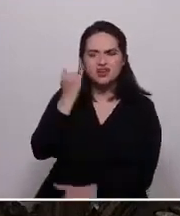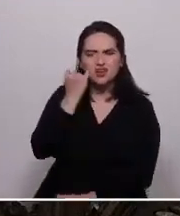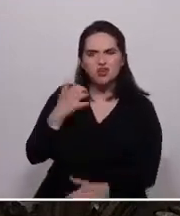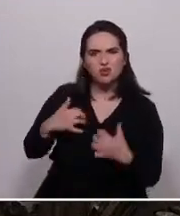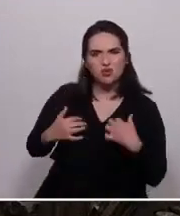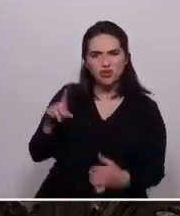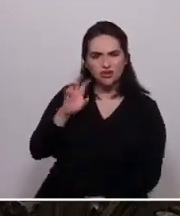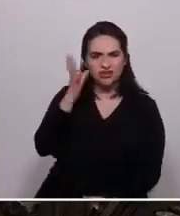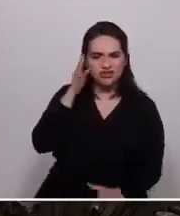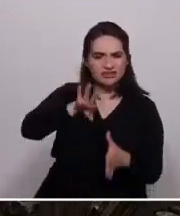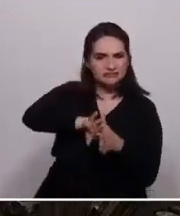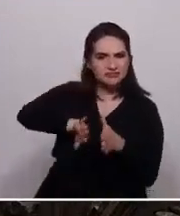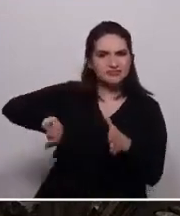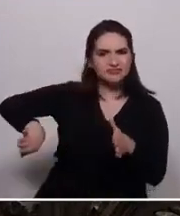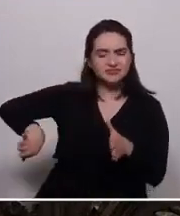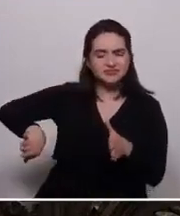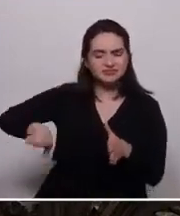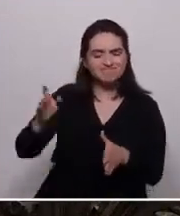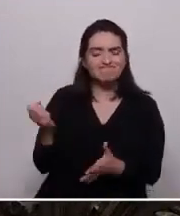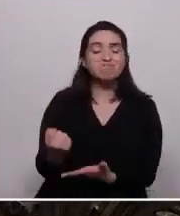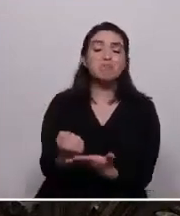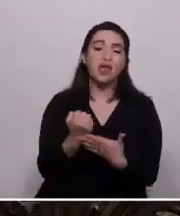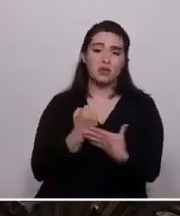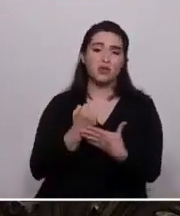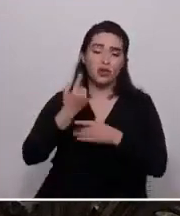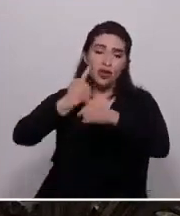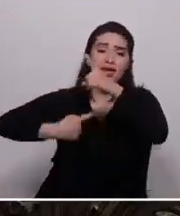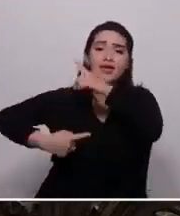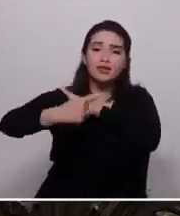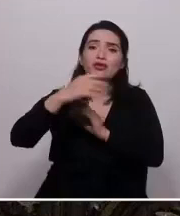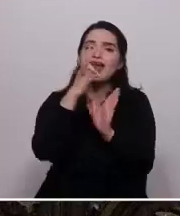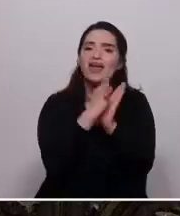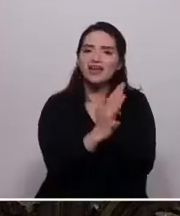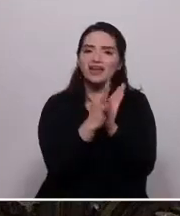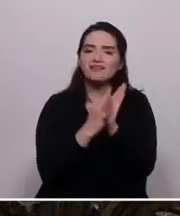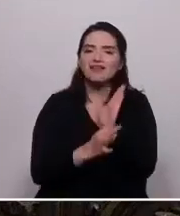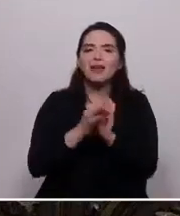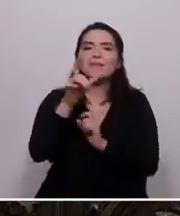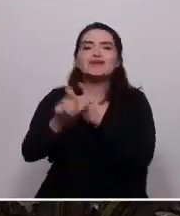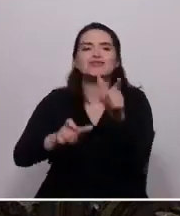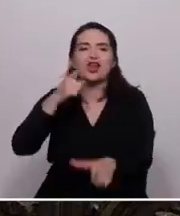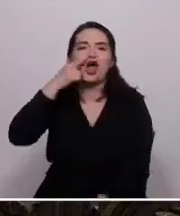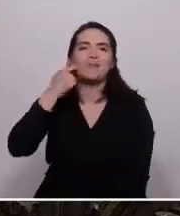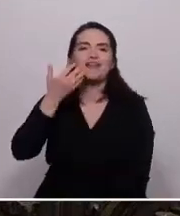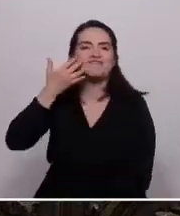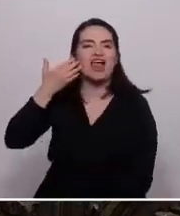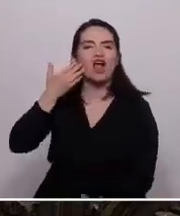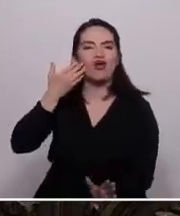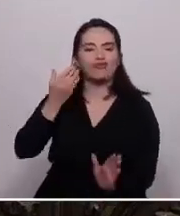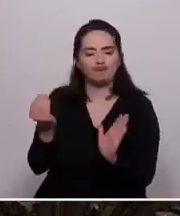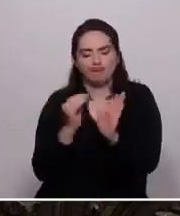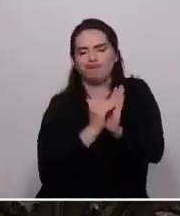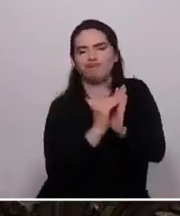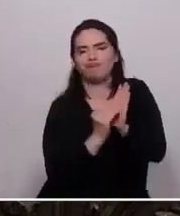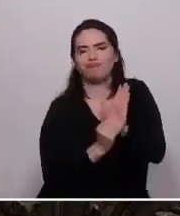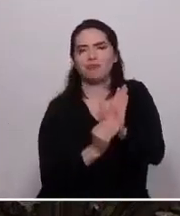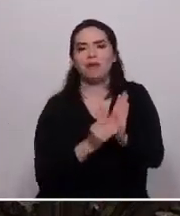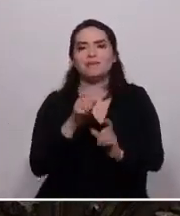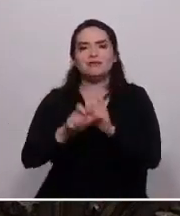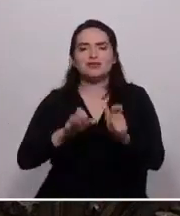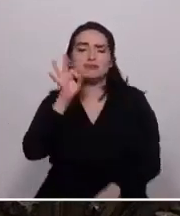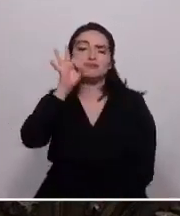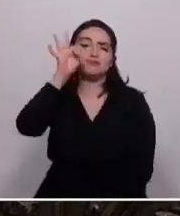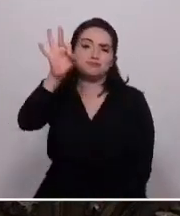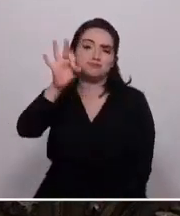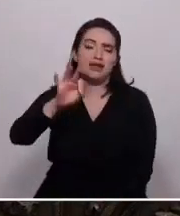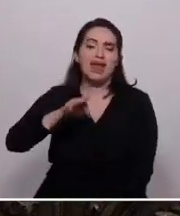entienden. Me ha servido para saber que la historia se ha escrito con la letra de hombres blancos, aristócratas, héteros,